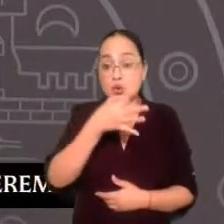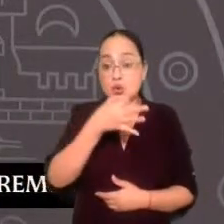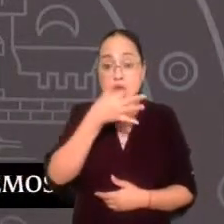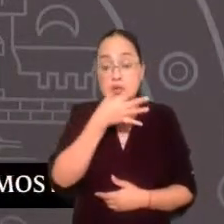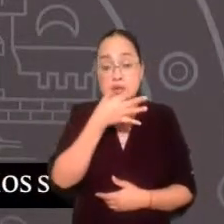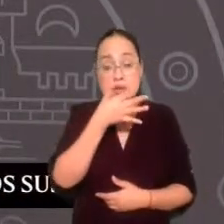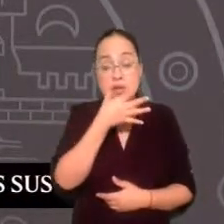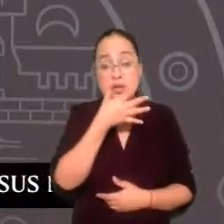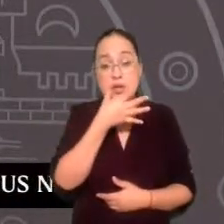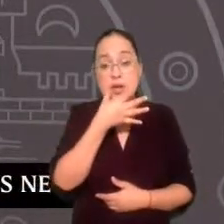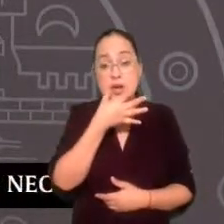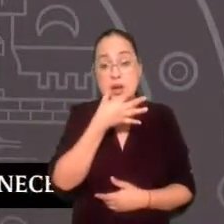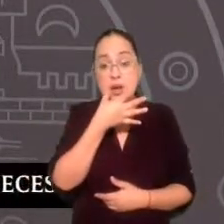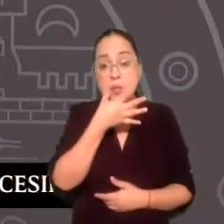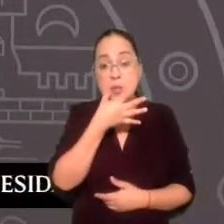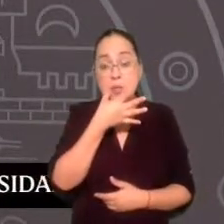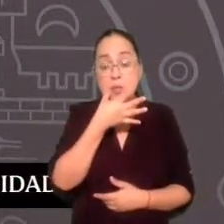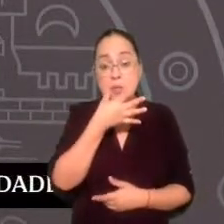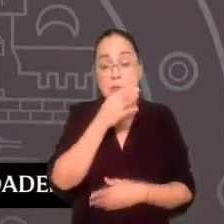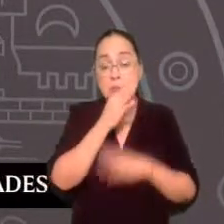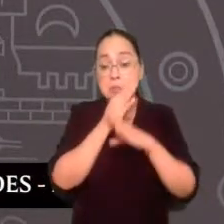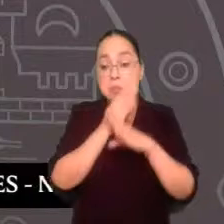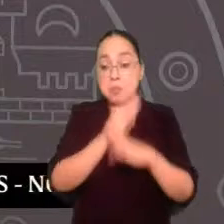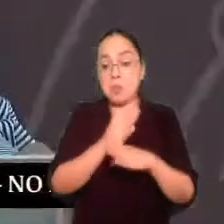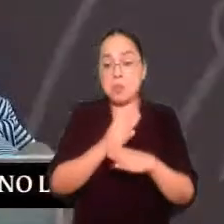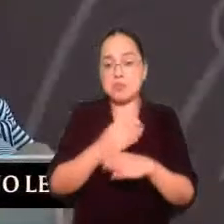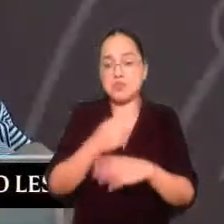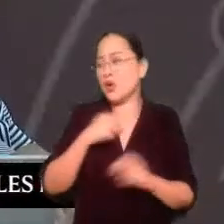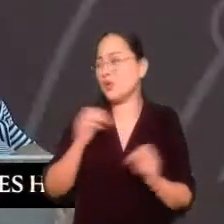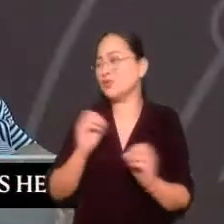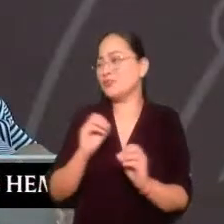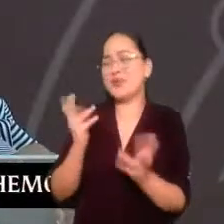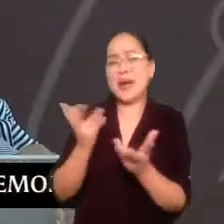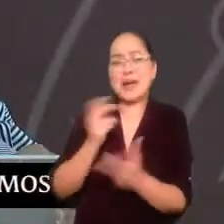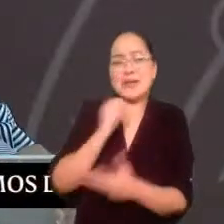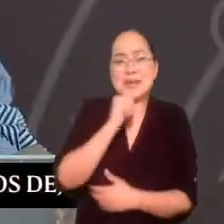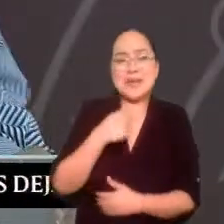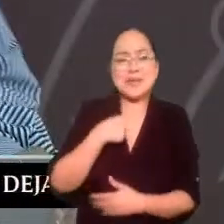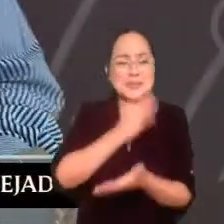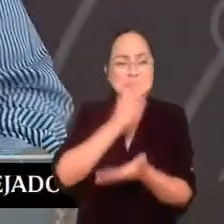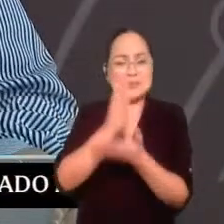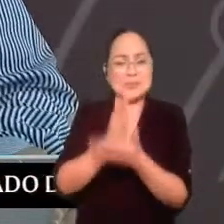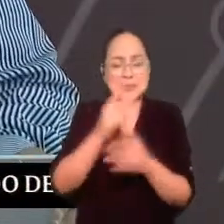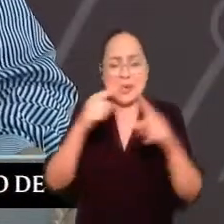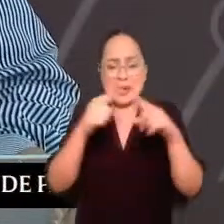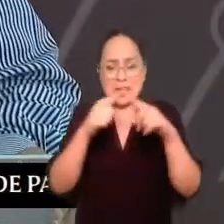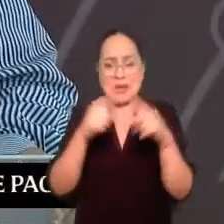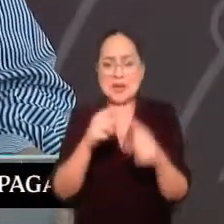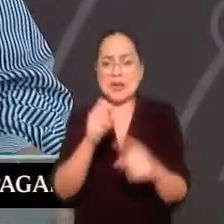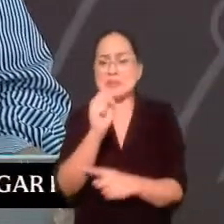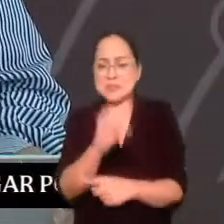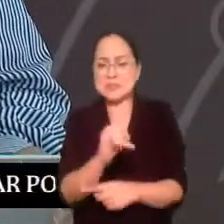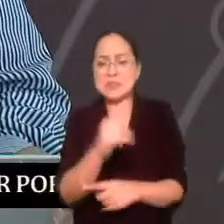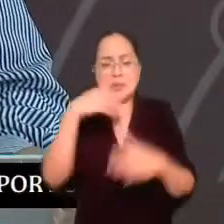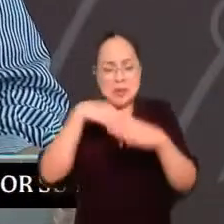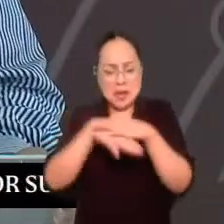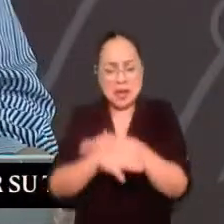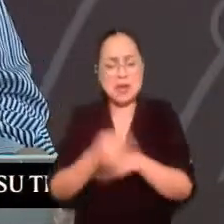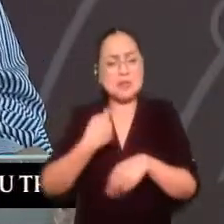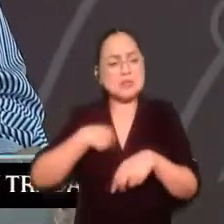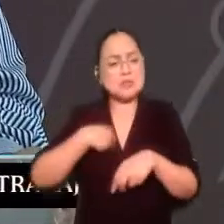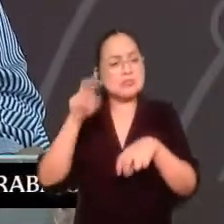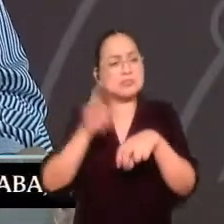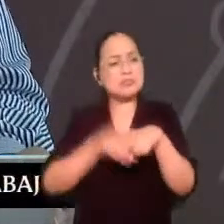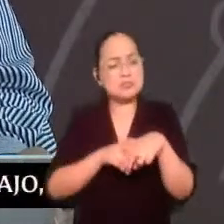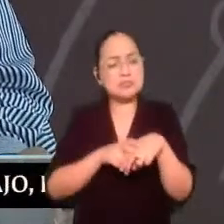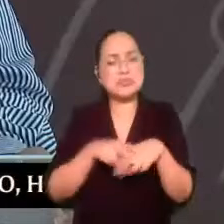la hostia porque no comulgo. Voy a la iglesia, voy allá y estoy. Y no